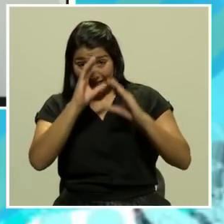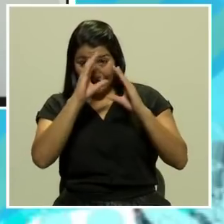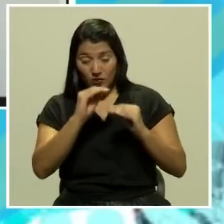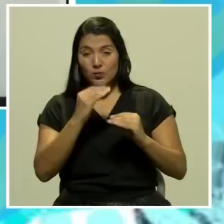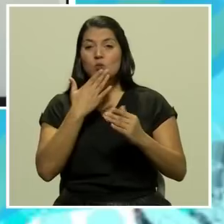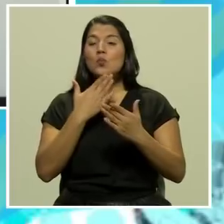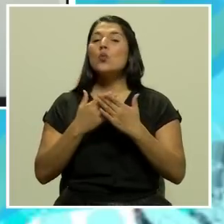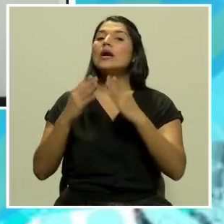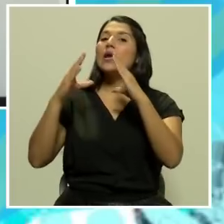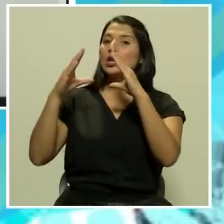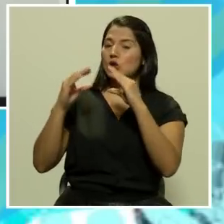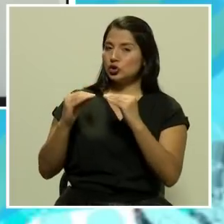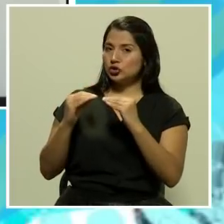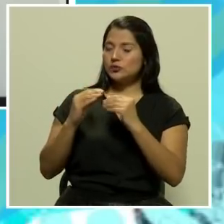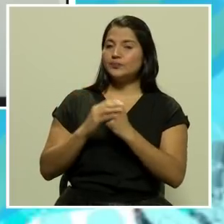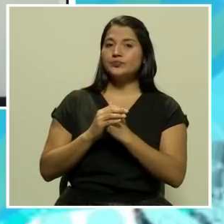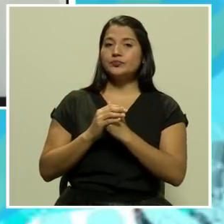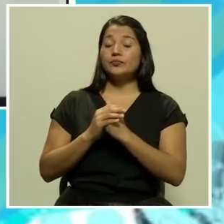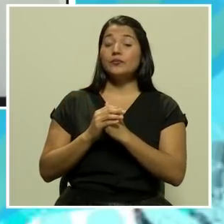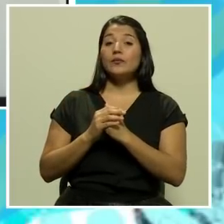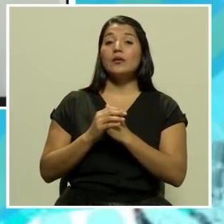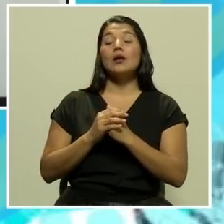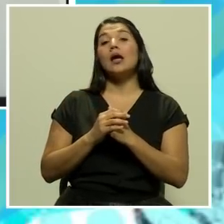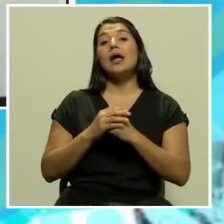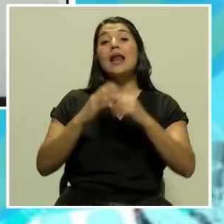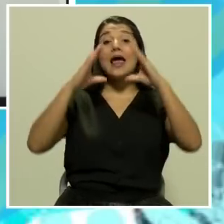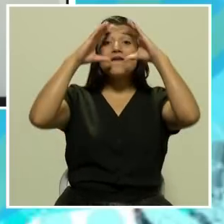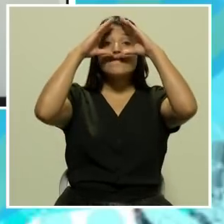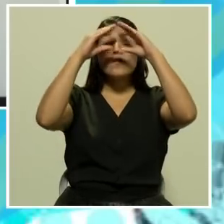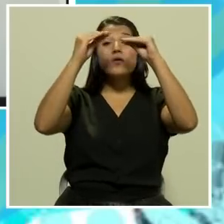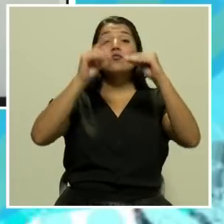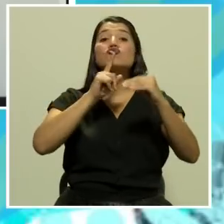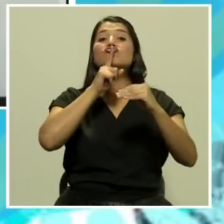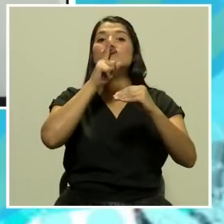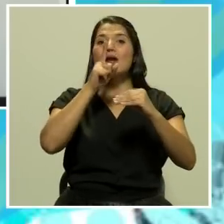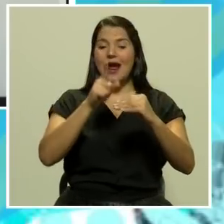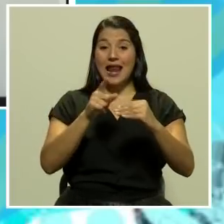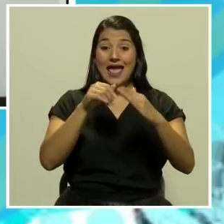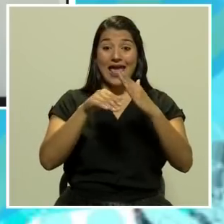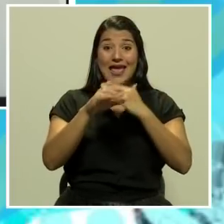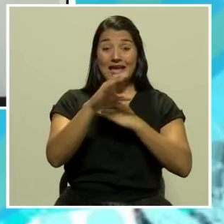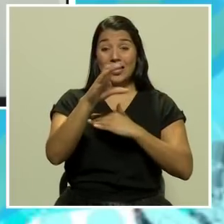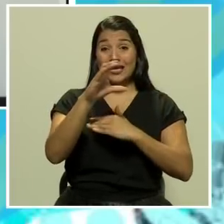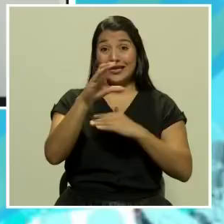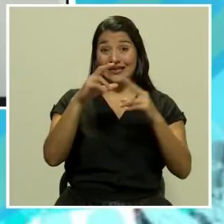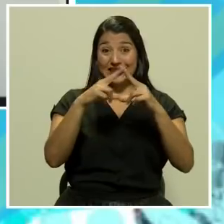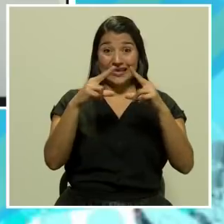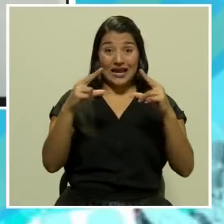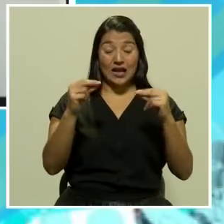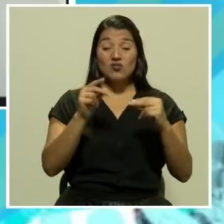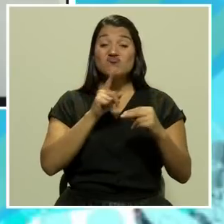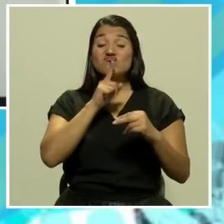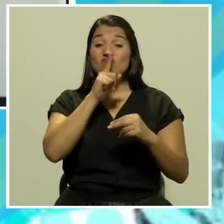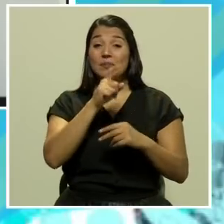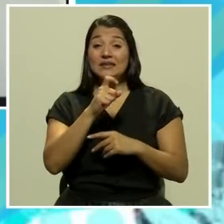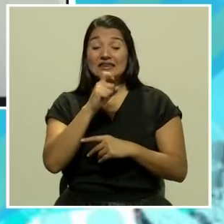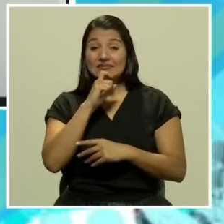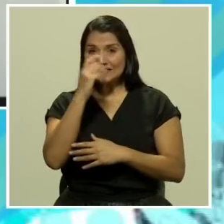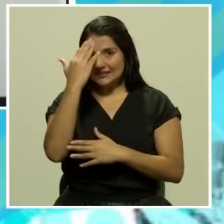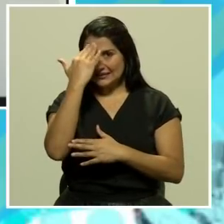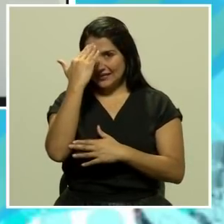Buenas noches. Los datos reales en Nicaragua son bien difíciles de conocerlos. Yo te diría que tenemos